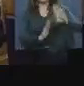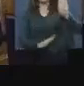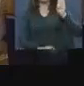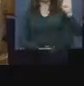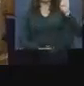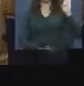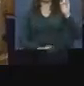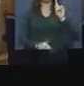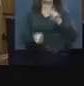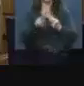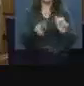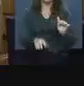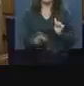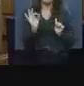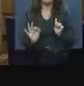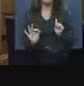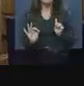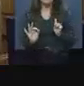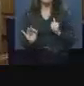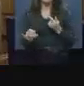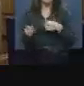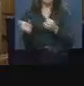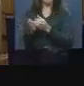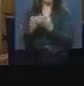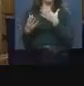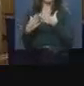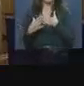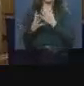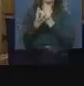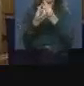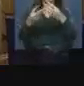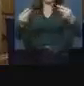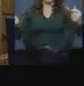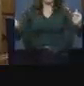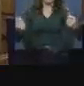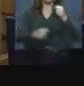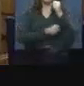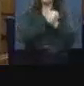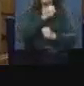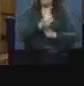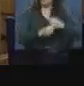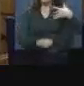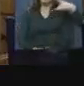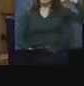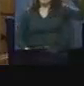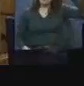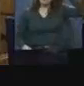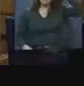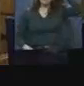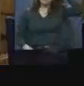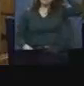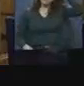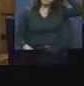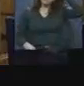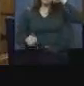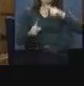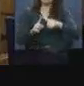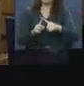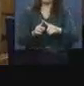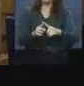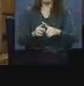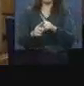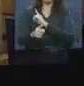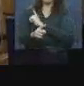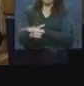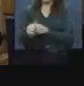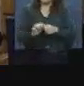y que un pequeño grupo intenta desdibujar por todos los medios. Han sido años difíciles, donde la fuerza y la persistencia de un programa